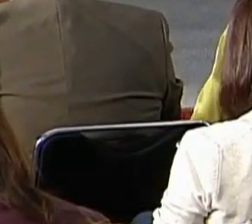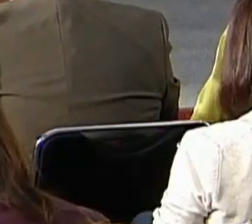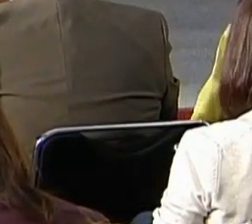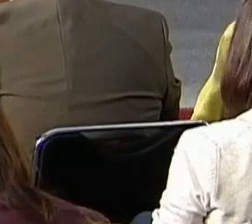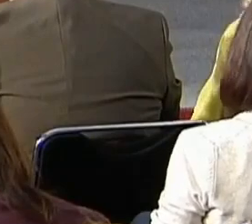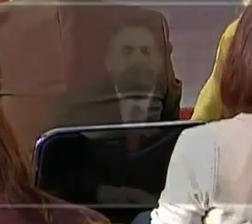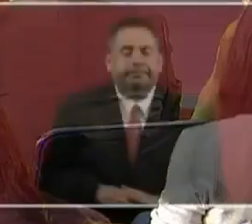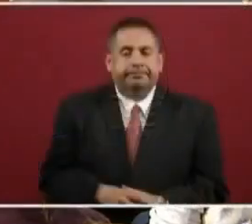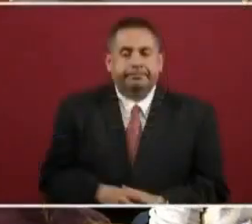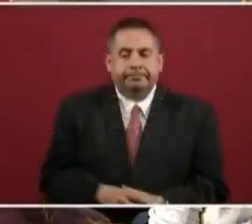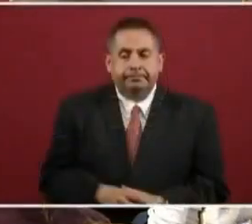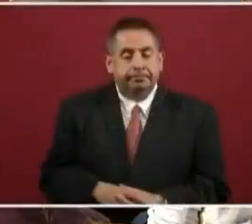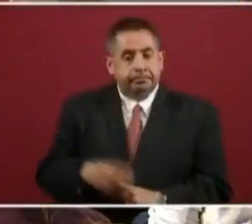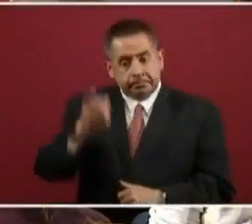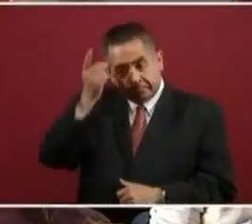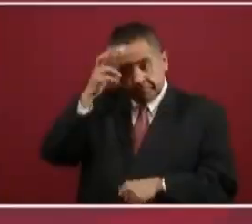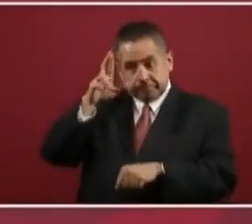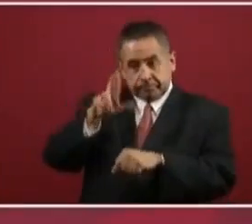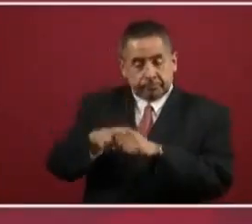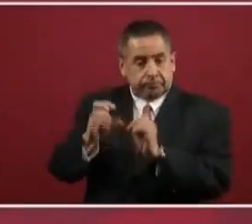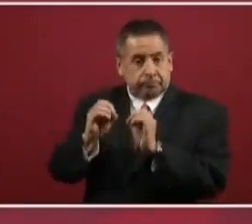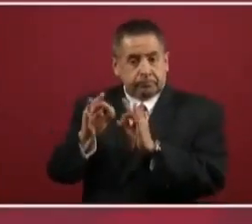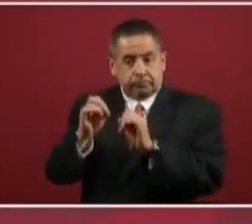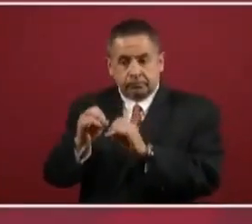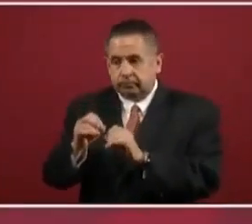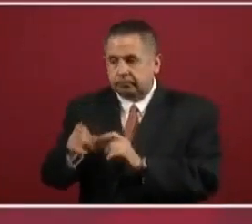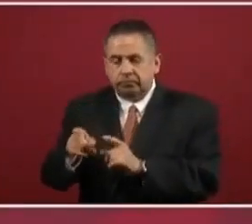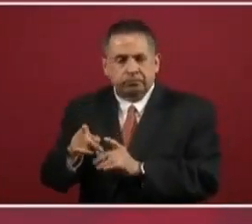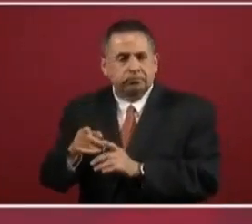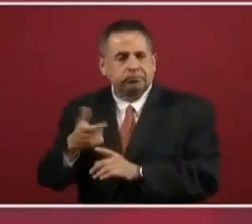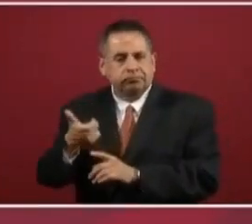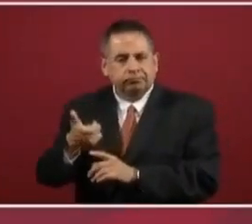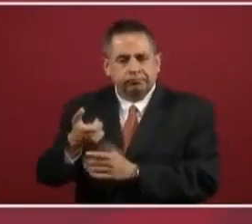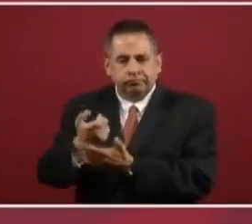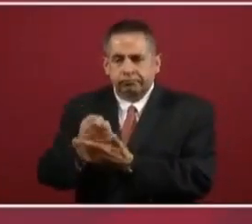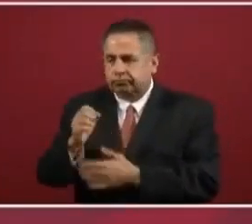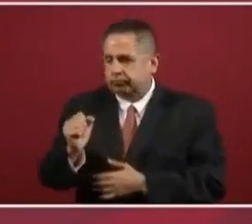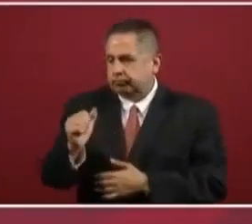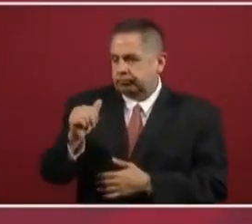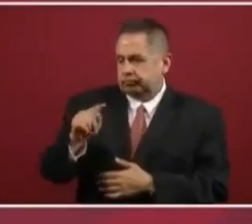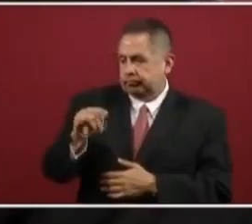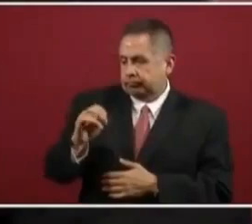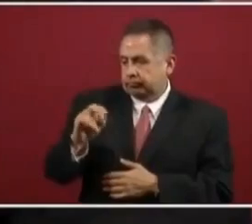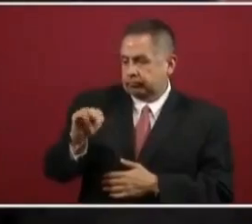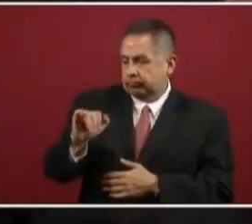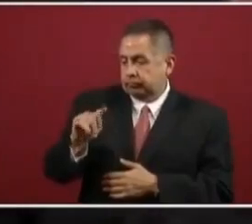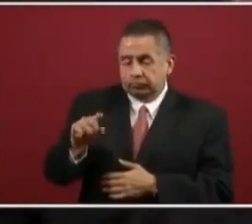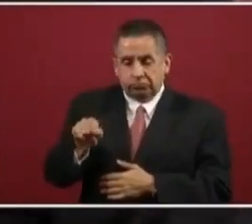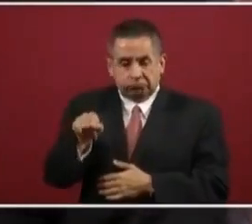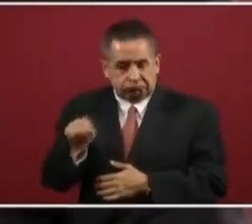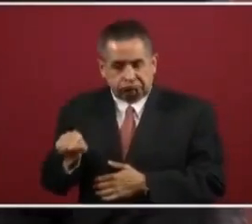el director de la oficina de inteligencia financiera Santiago Nieto